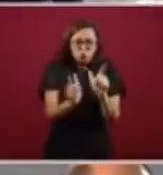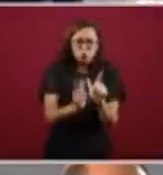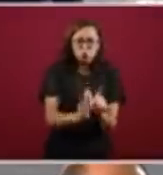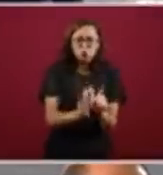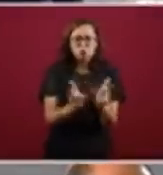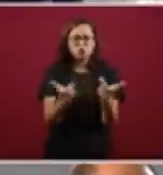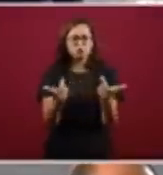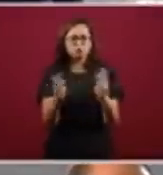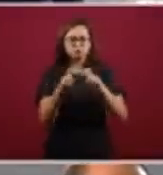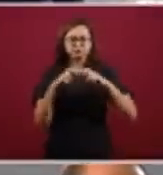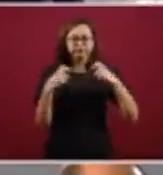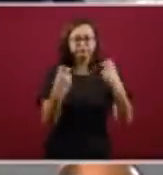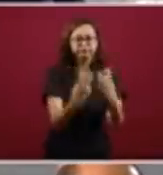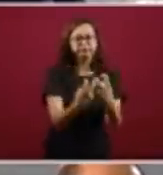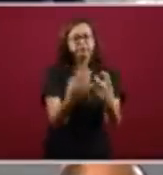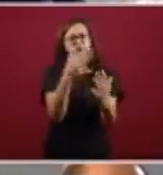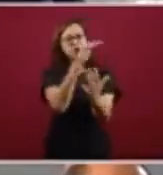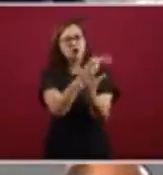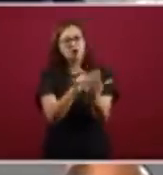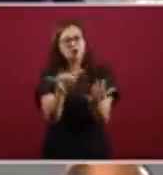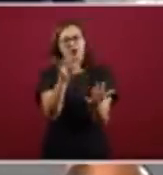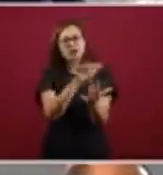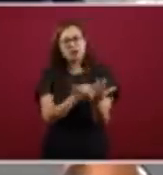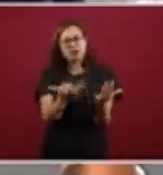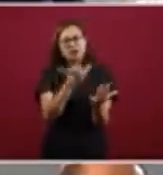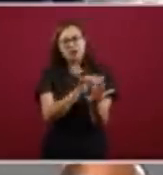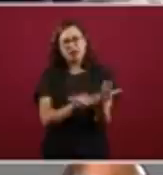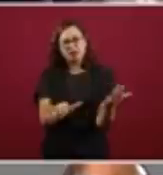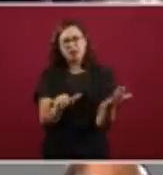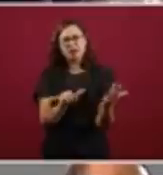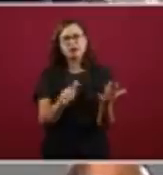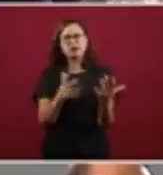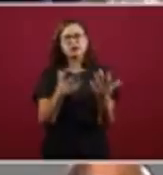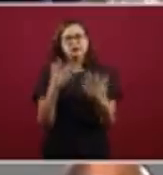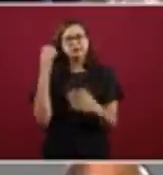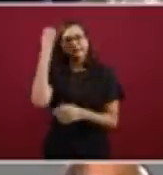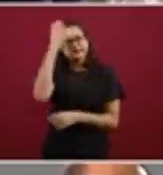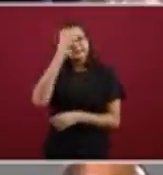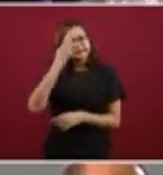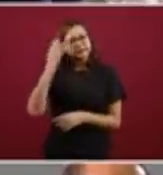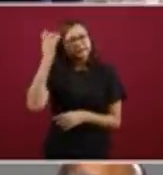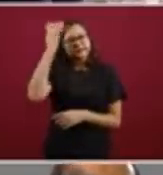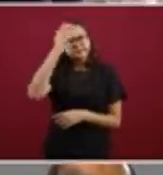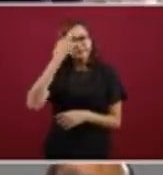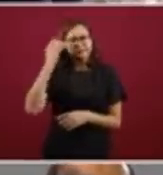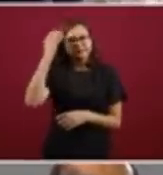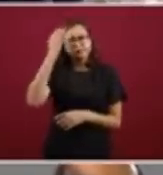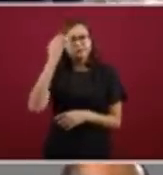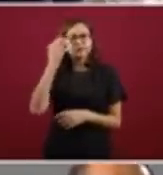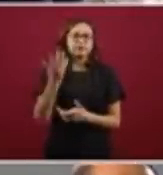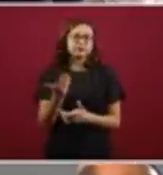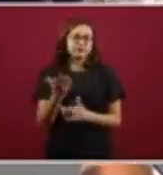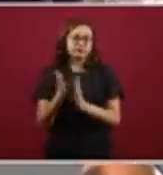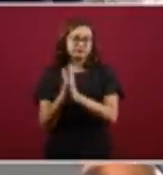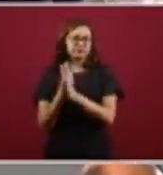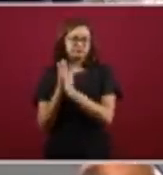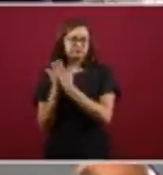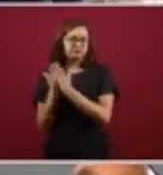lecturas, grupos de lectura, de análisis, a partir de la cartilla moral